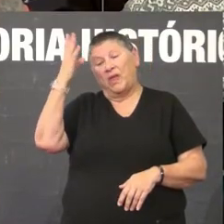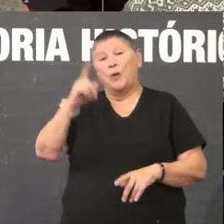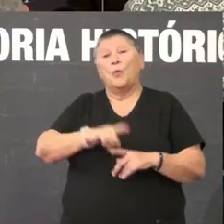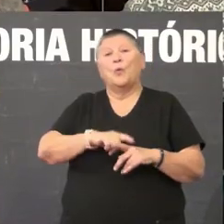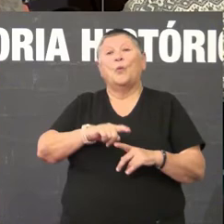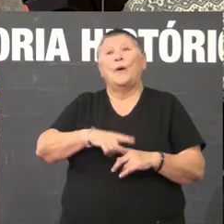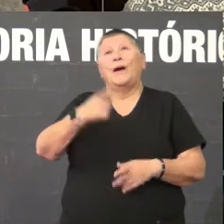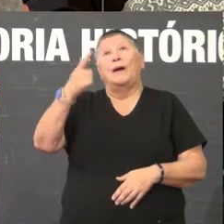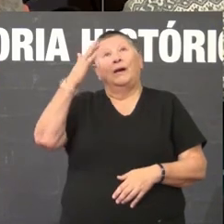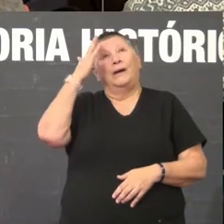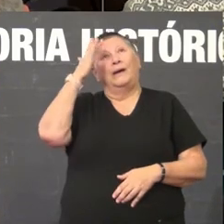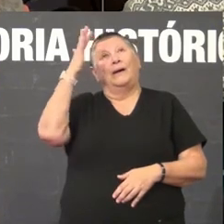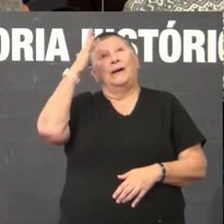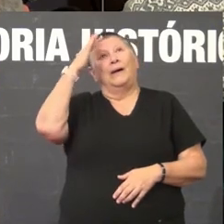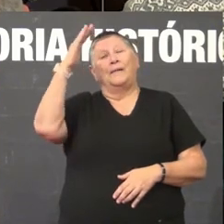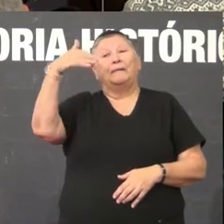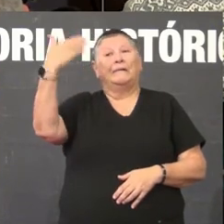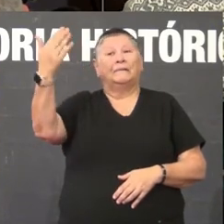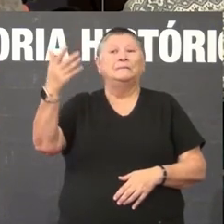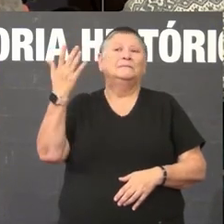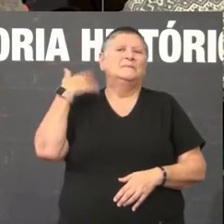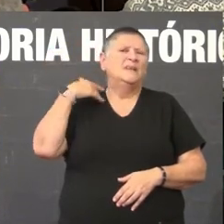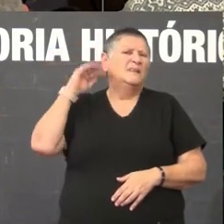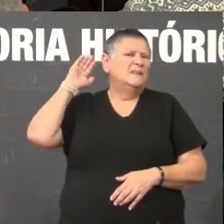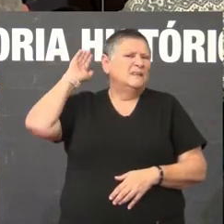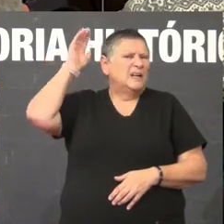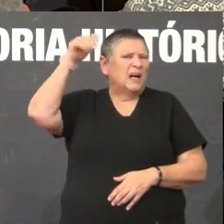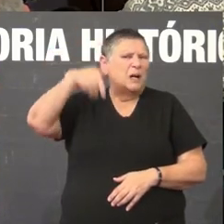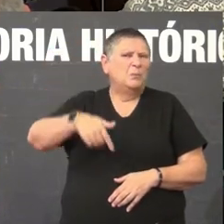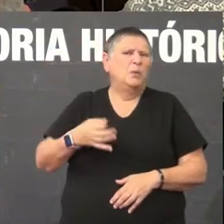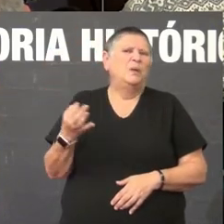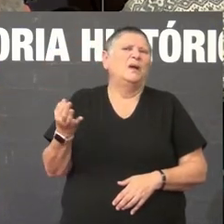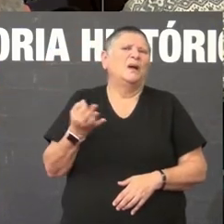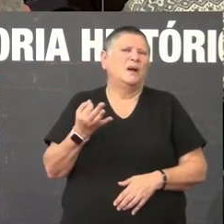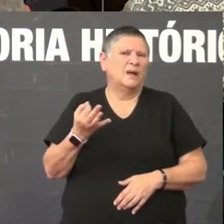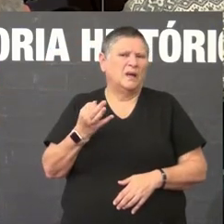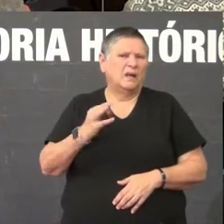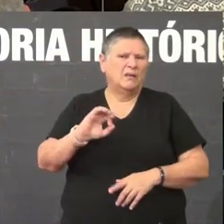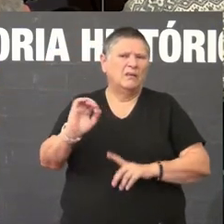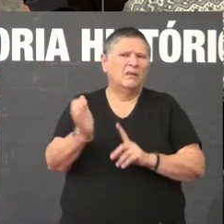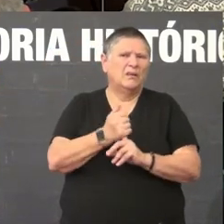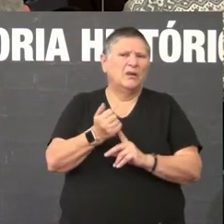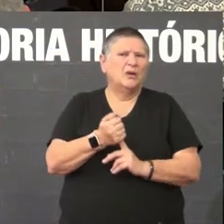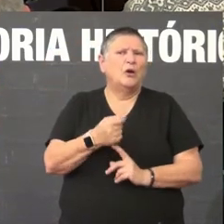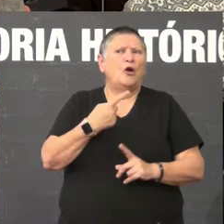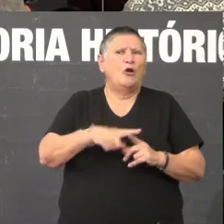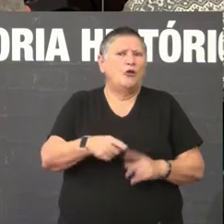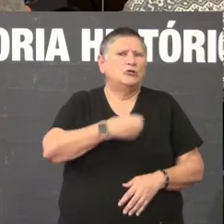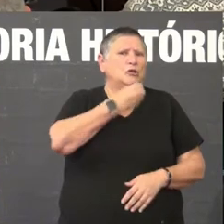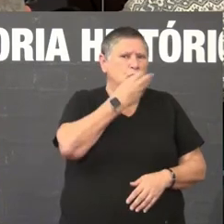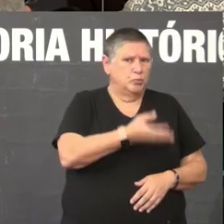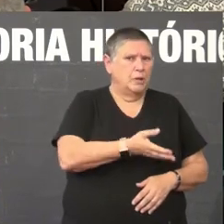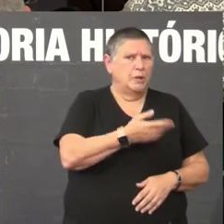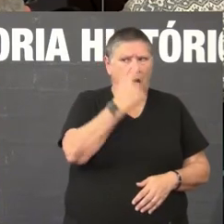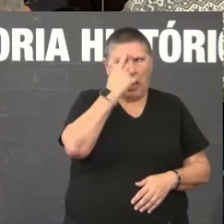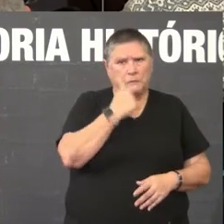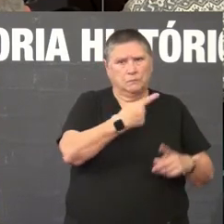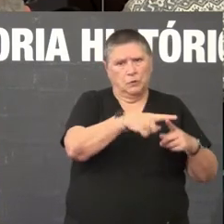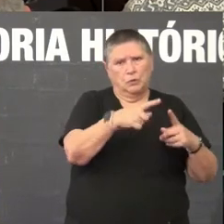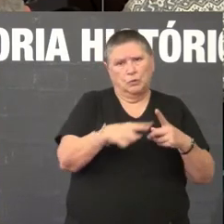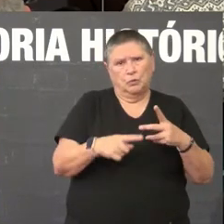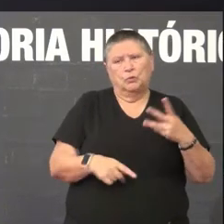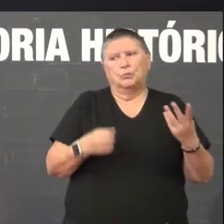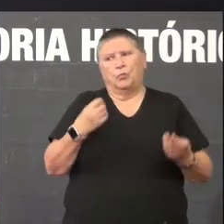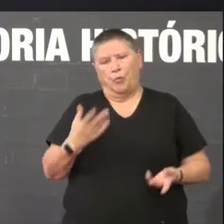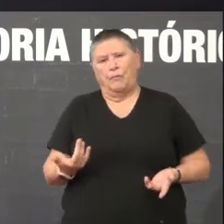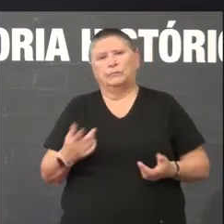de ella, de lo que fue la República y de lo que se consiguió. La República fue muy buena en muchos aspectos, por ejemplo, la educación